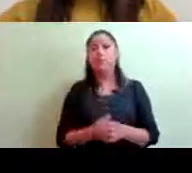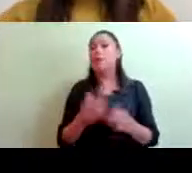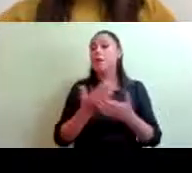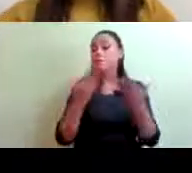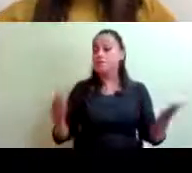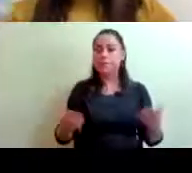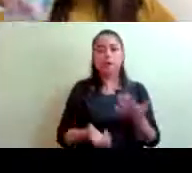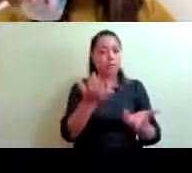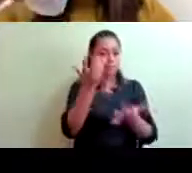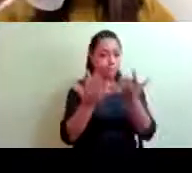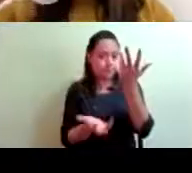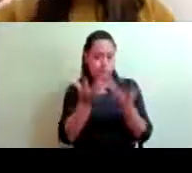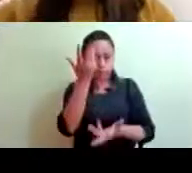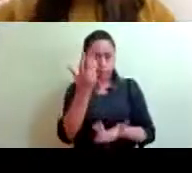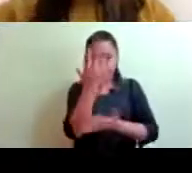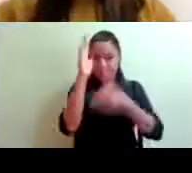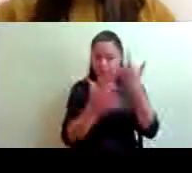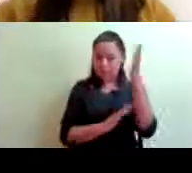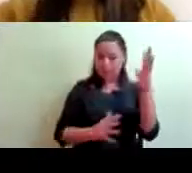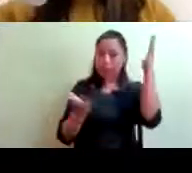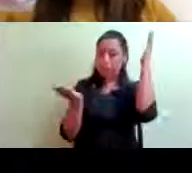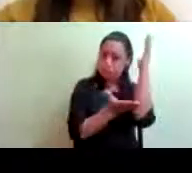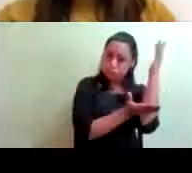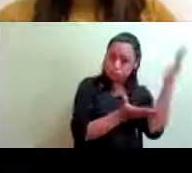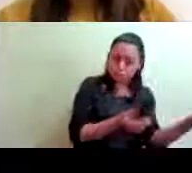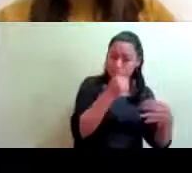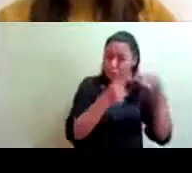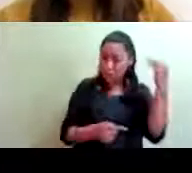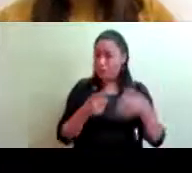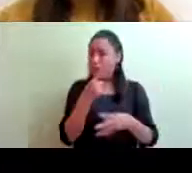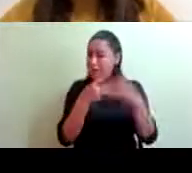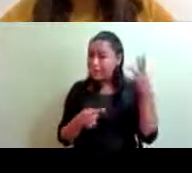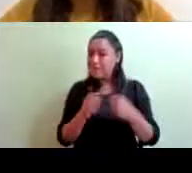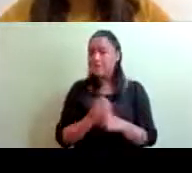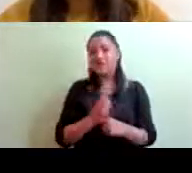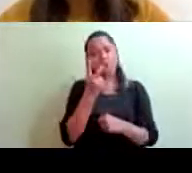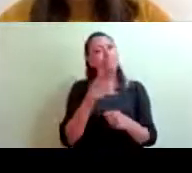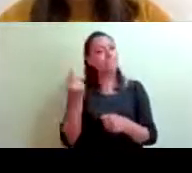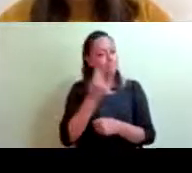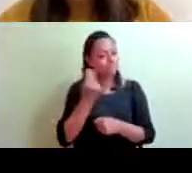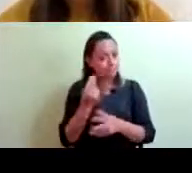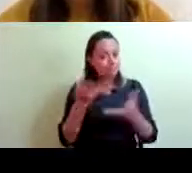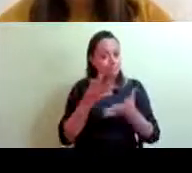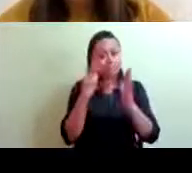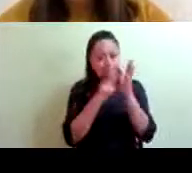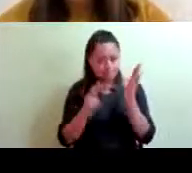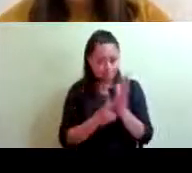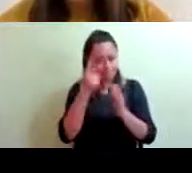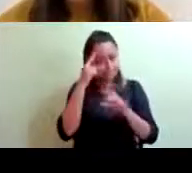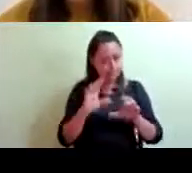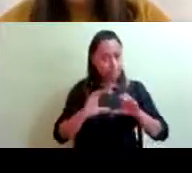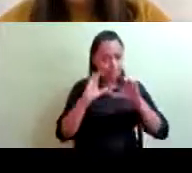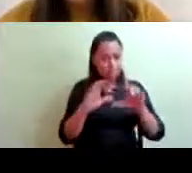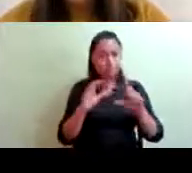incendios forestales y la tala ilegal son otros procesos degradativos que ameritan medidas de mitigación. Pero como vemos, la principal